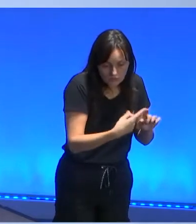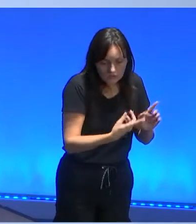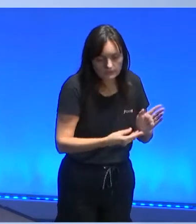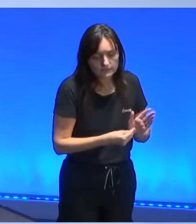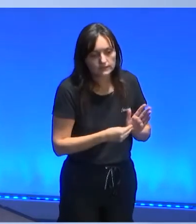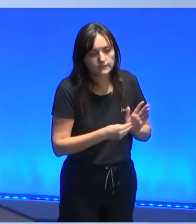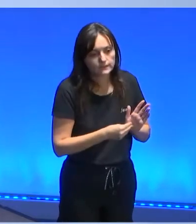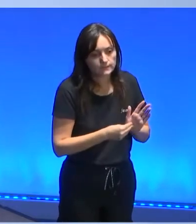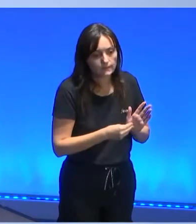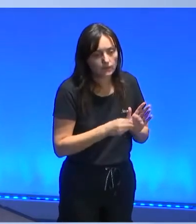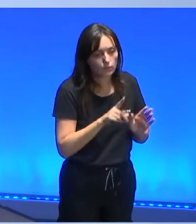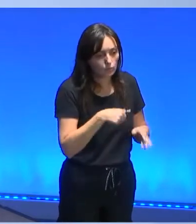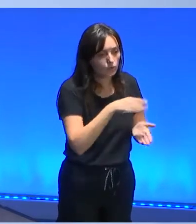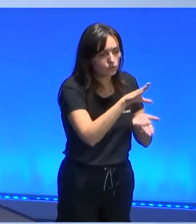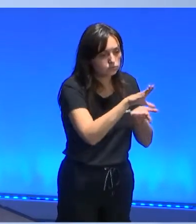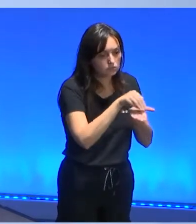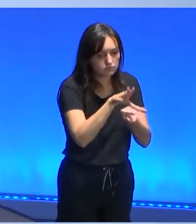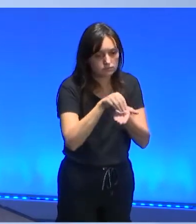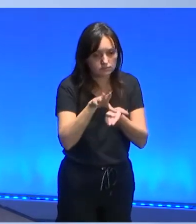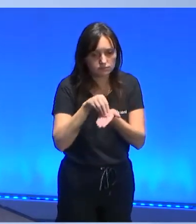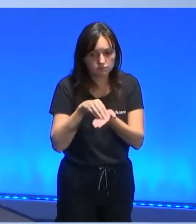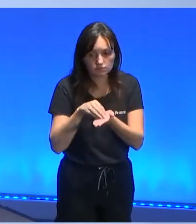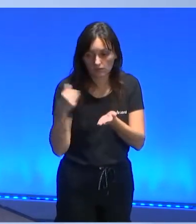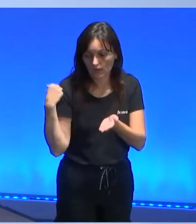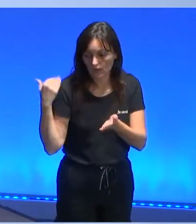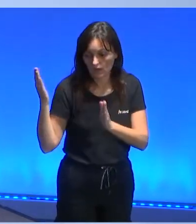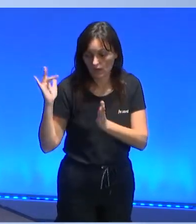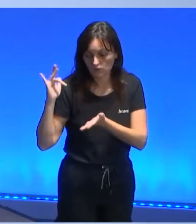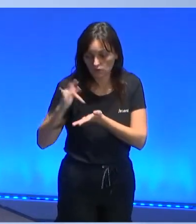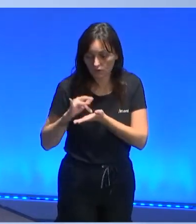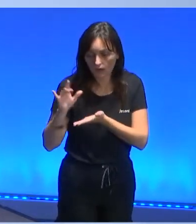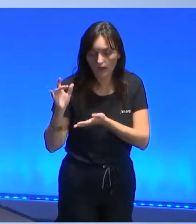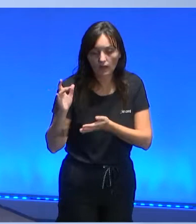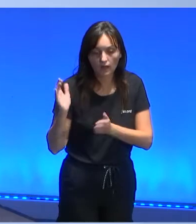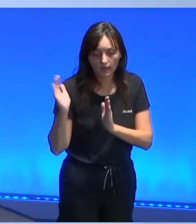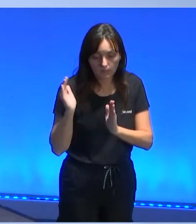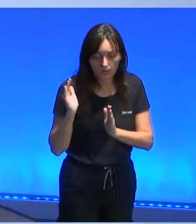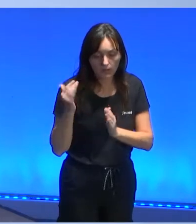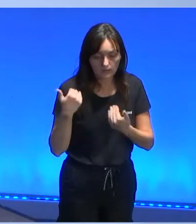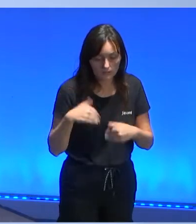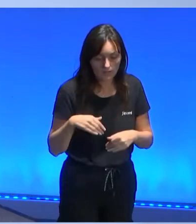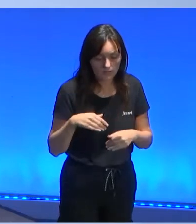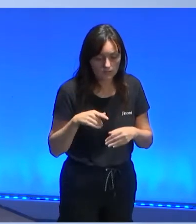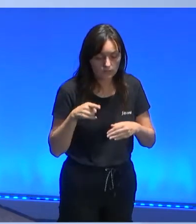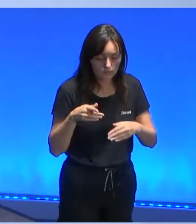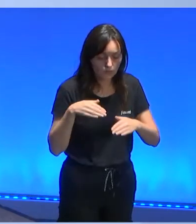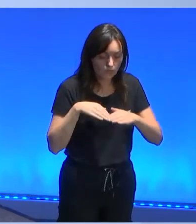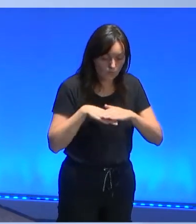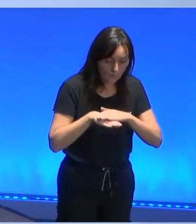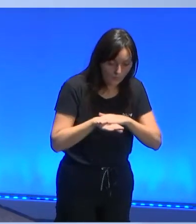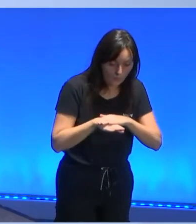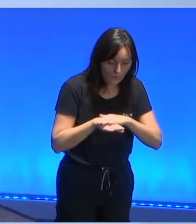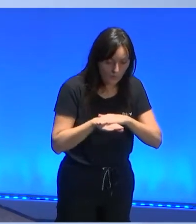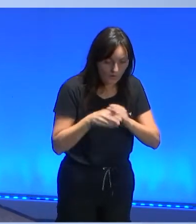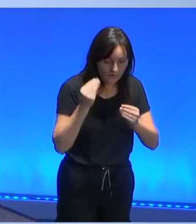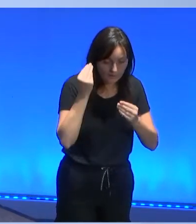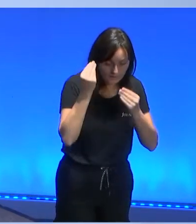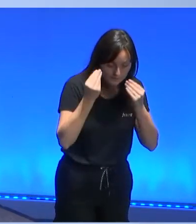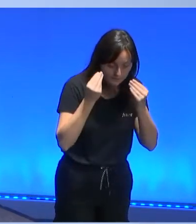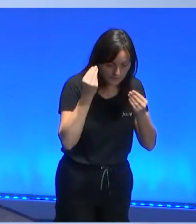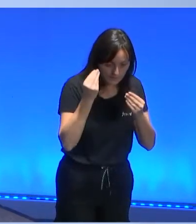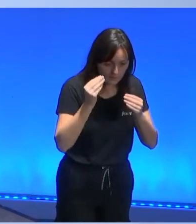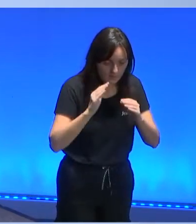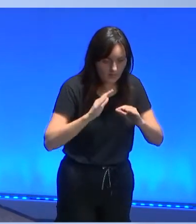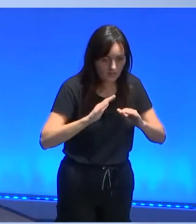hemos recogimos en su momento y lo dejamos un poco ahí al baño María hasta que empezaron